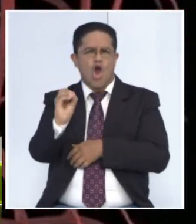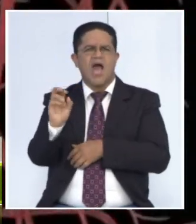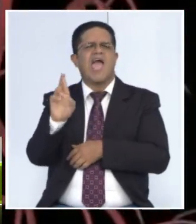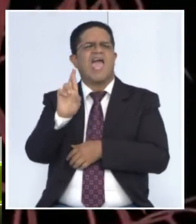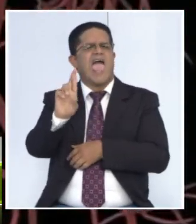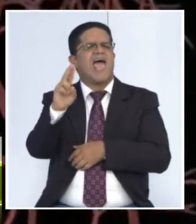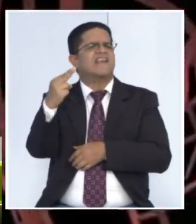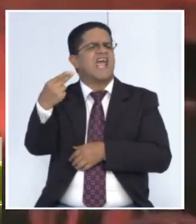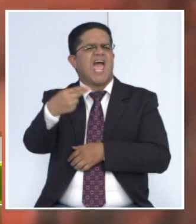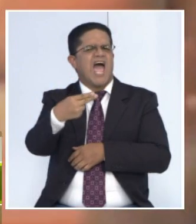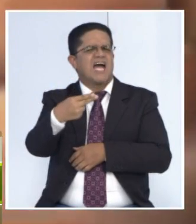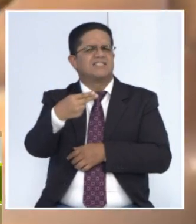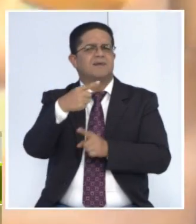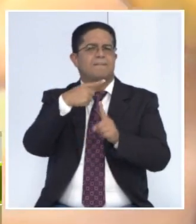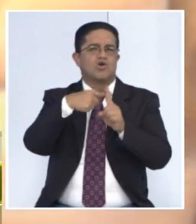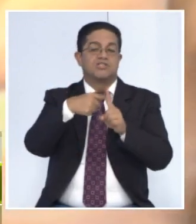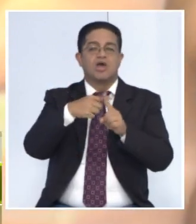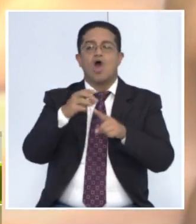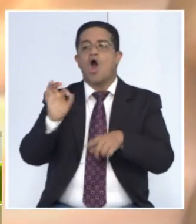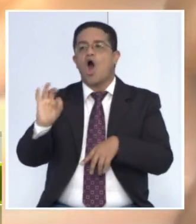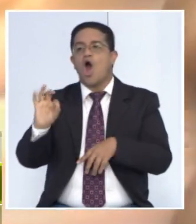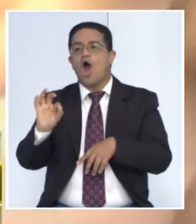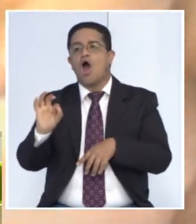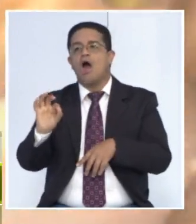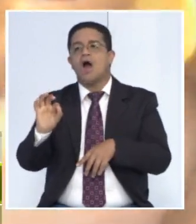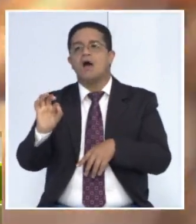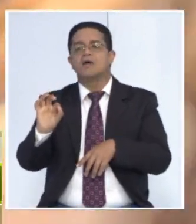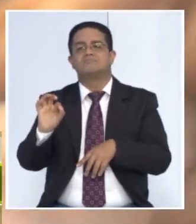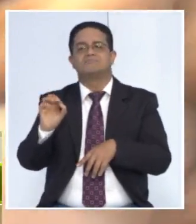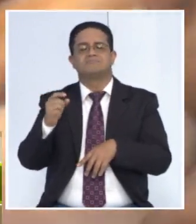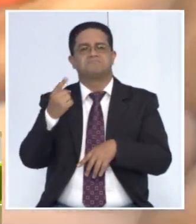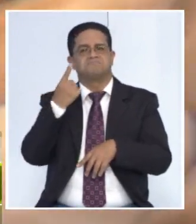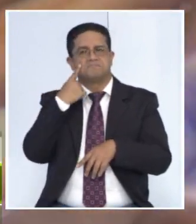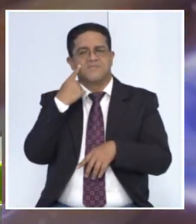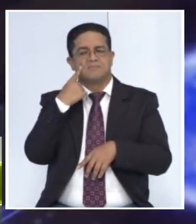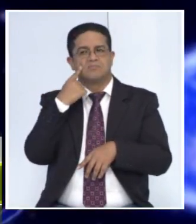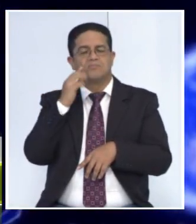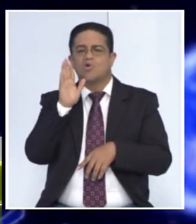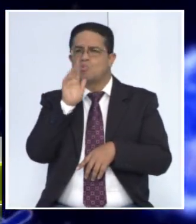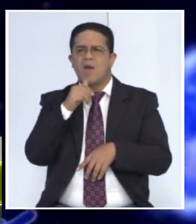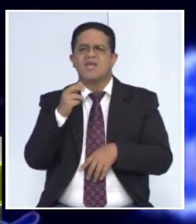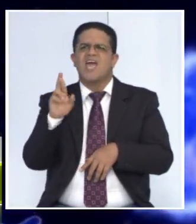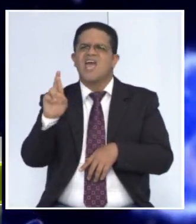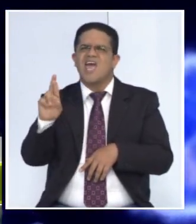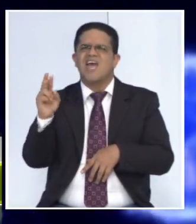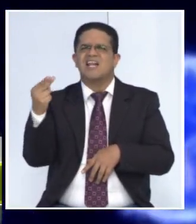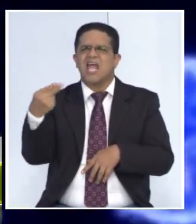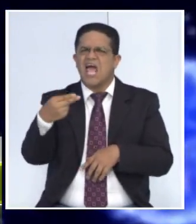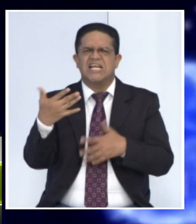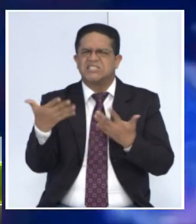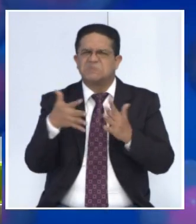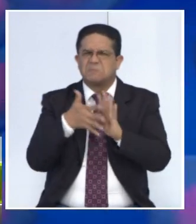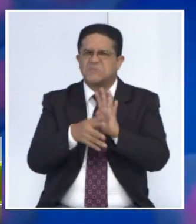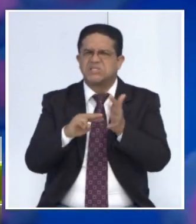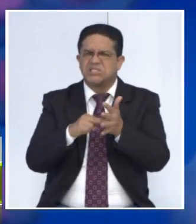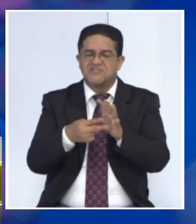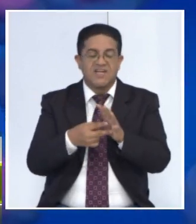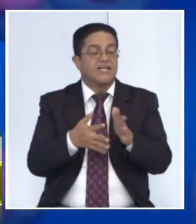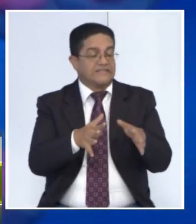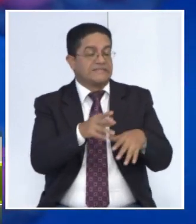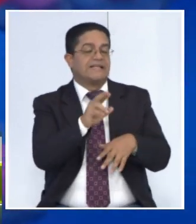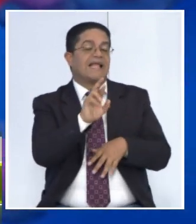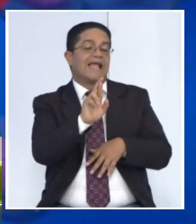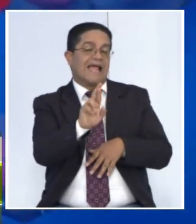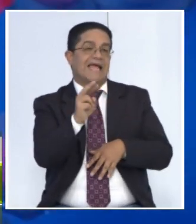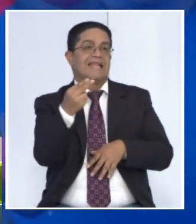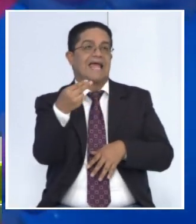RH positivo o O negativo, y no vemos que está marcado este RH. ¿Qué es ese factor RH? El factor RH